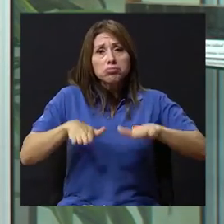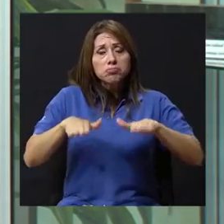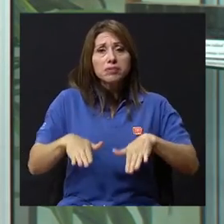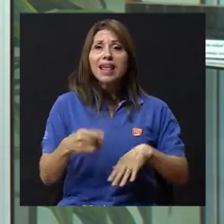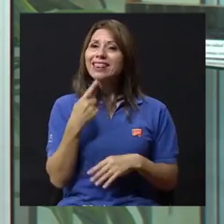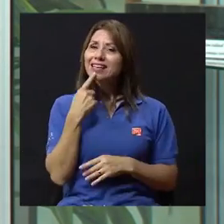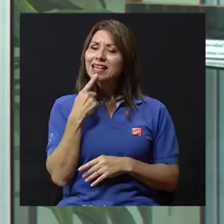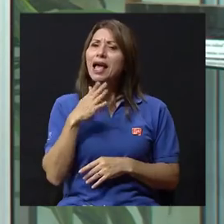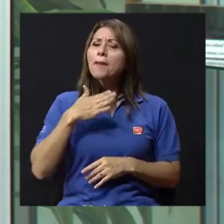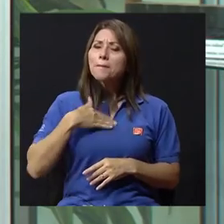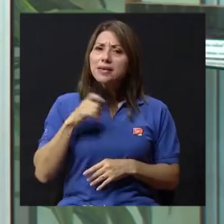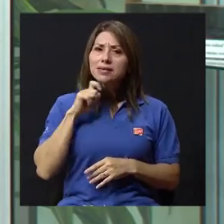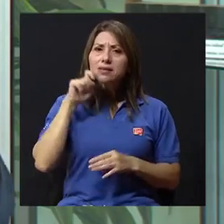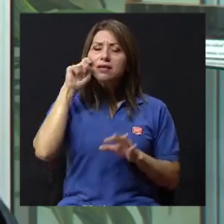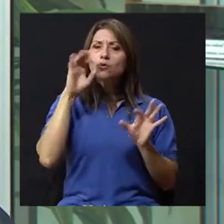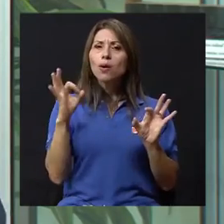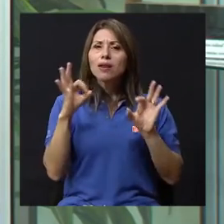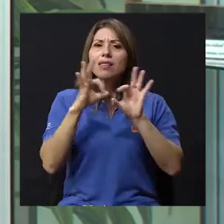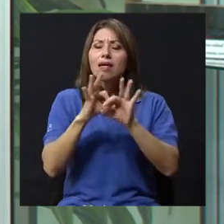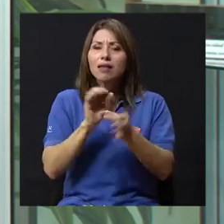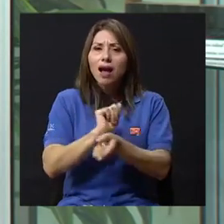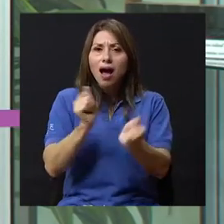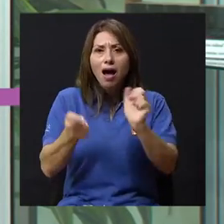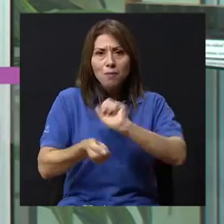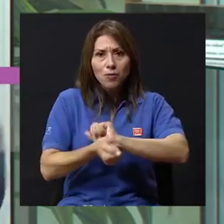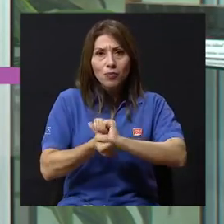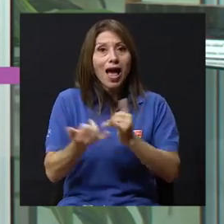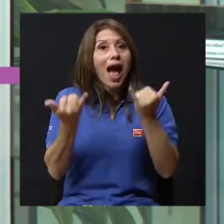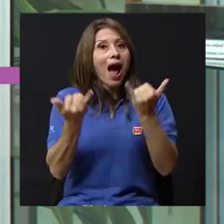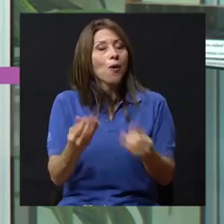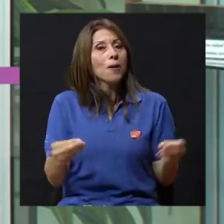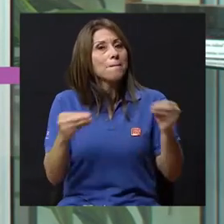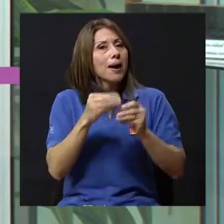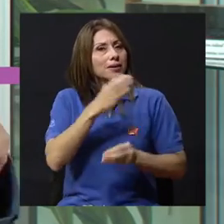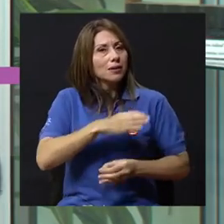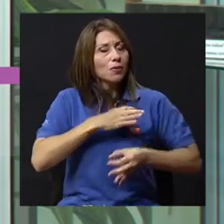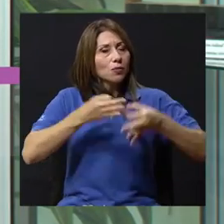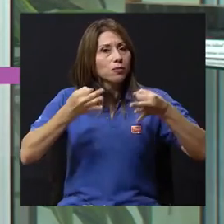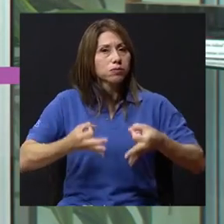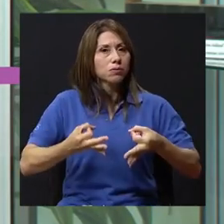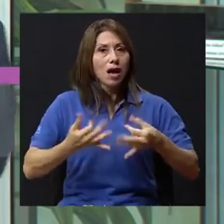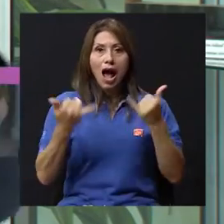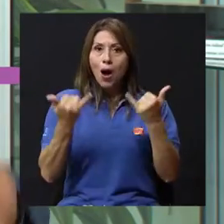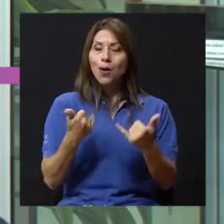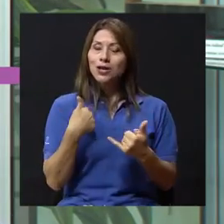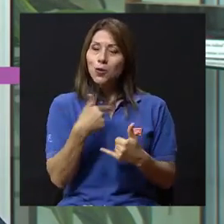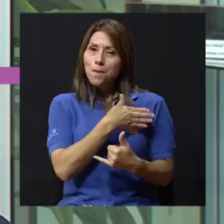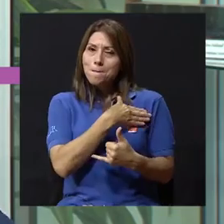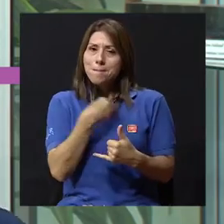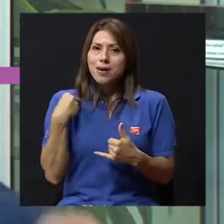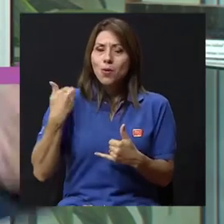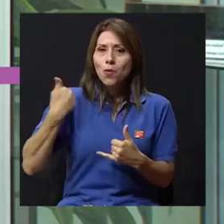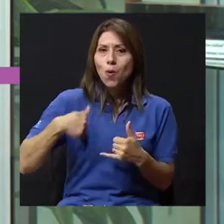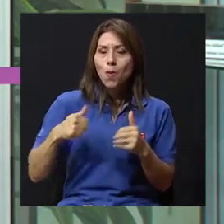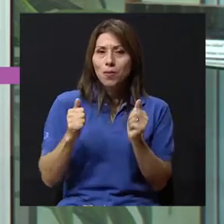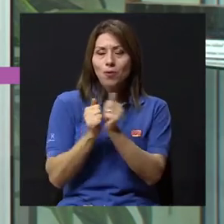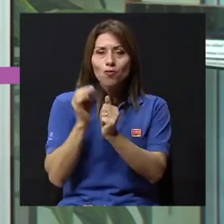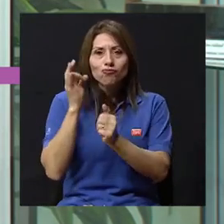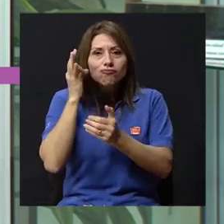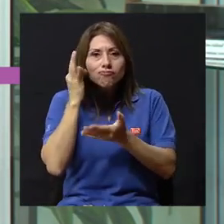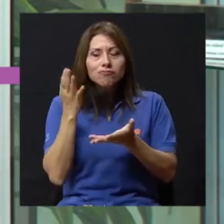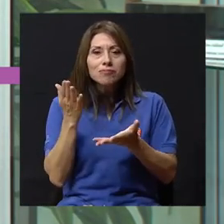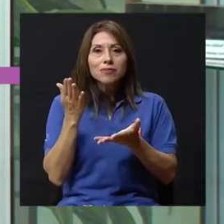mi sexualidad cambió, ahora es mejor desde el punto de vista cualitativo, hasta soy un mejor amante, hasta disfrutan